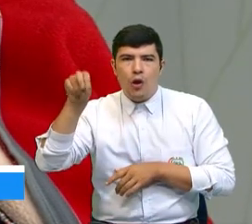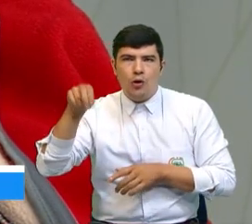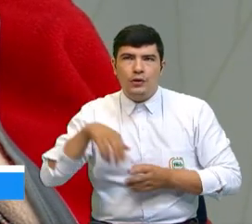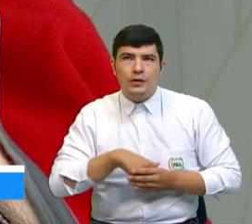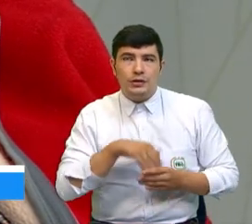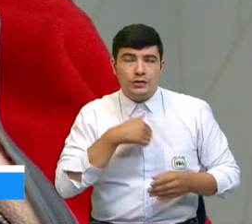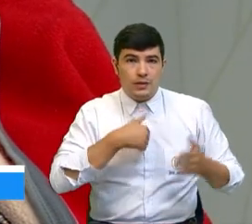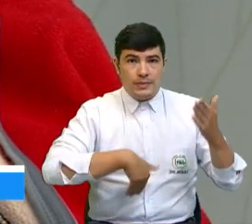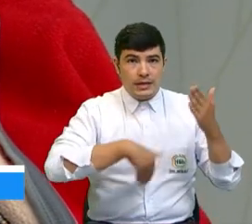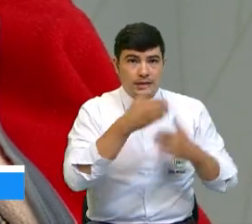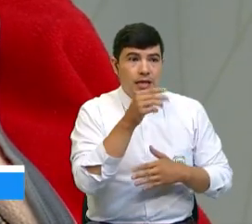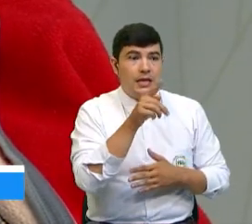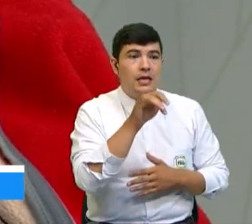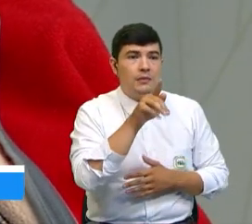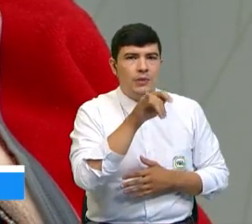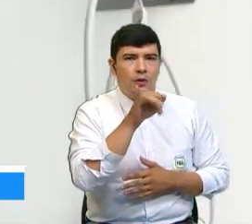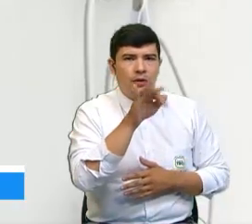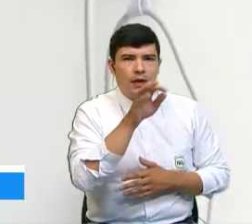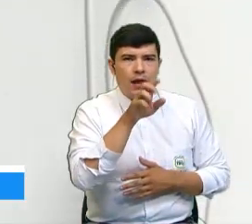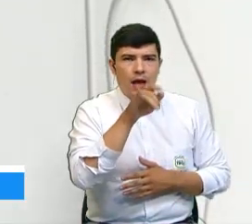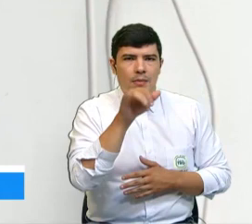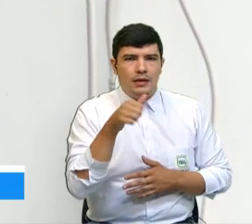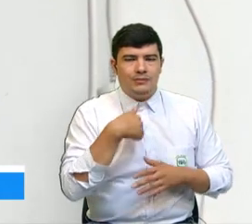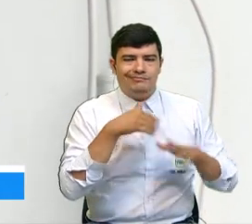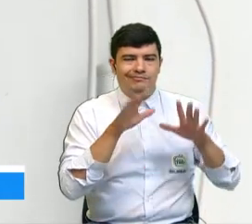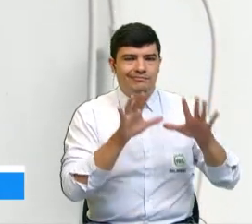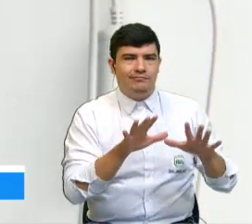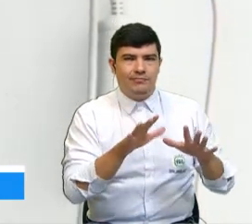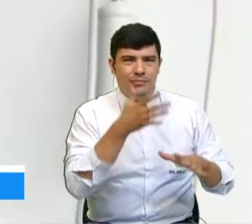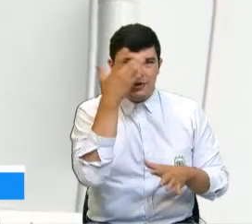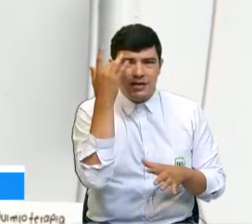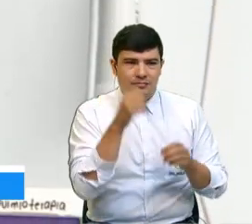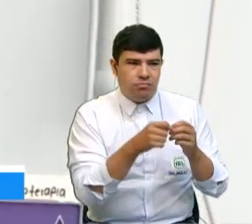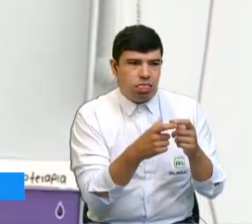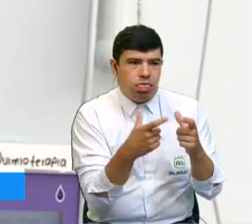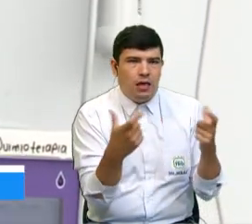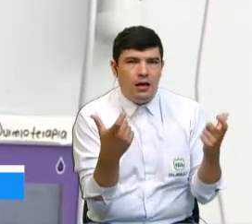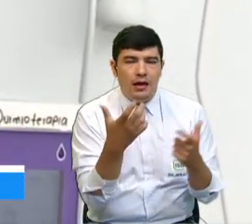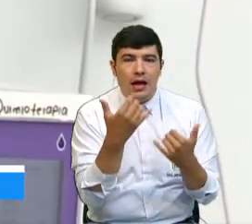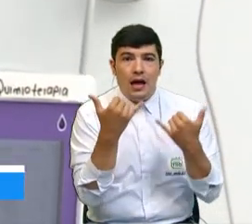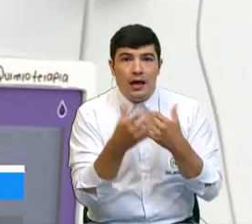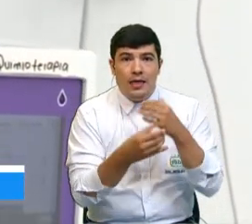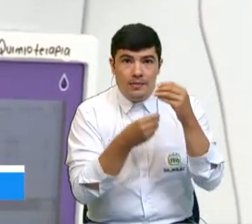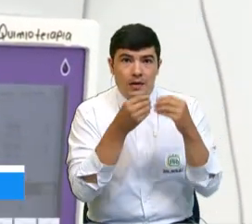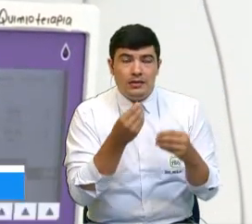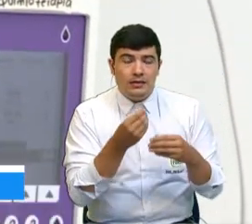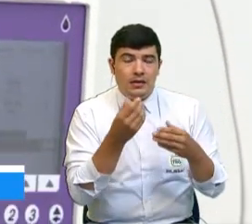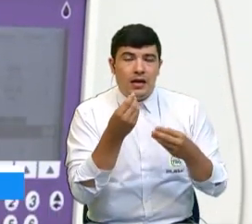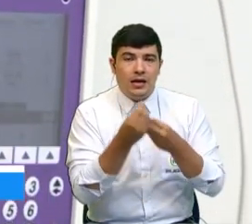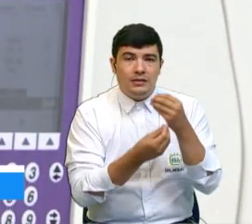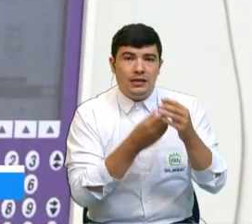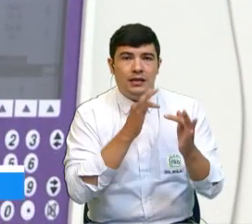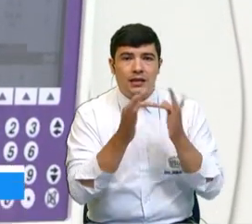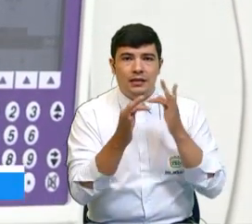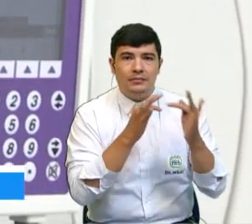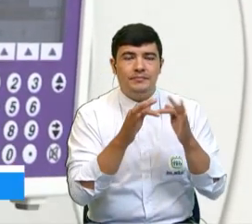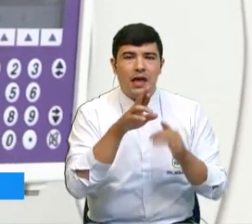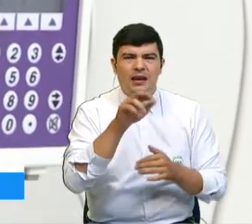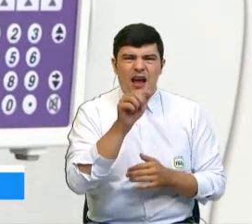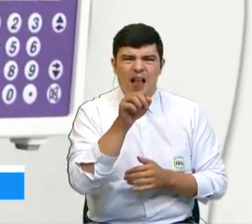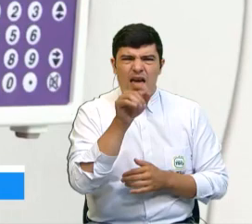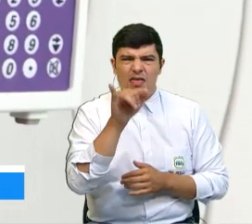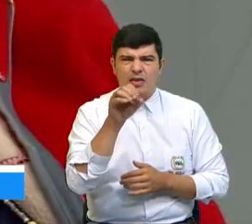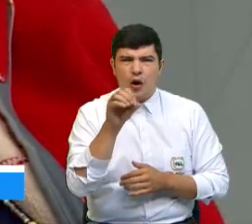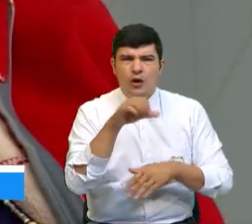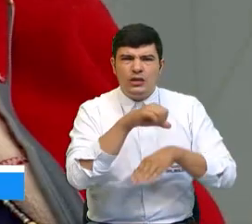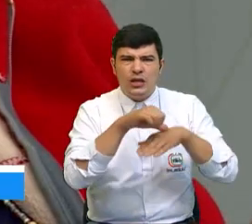que toco suspenderle por la metástasis me hicieron todo el tratamiento de la radio la radiocirugía después de la radiocirugía se